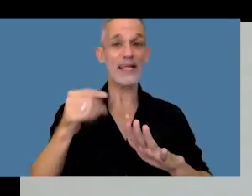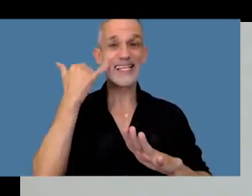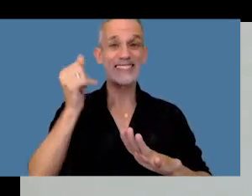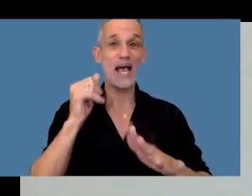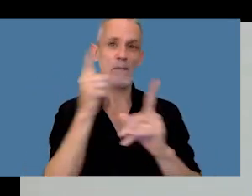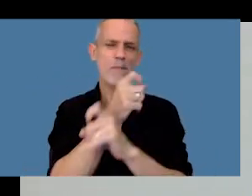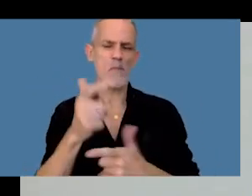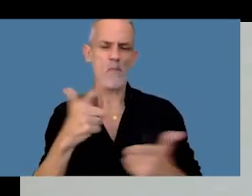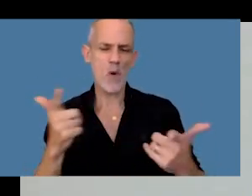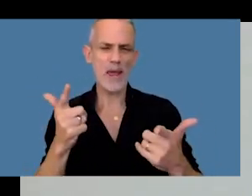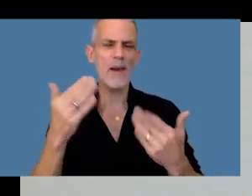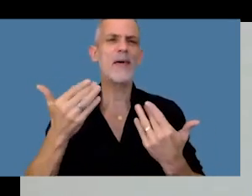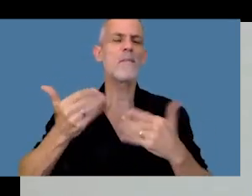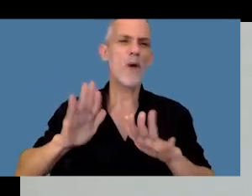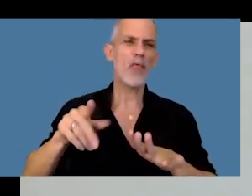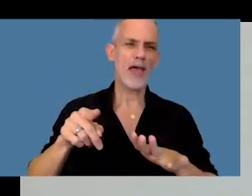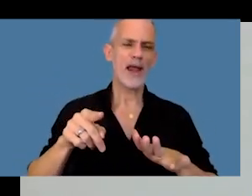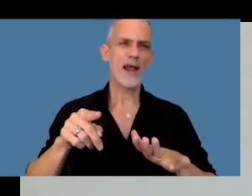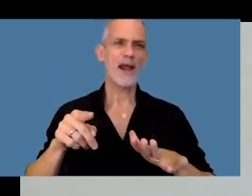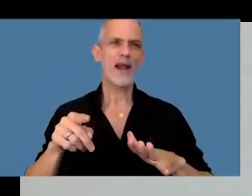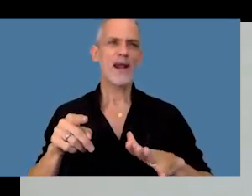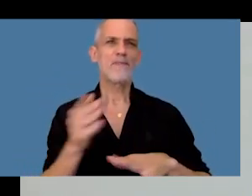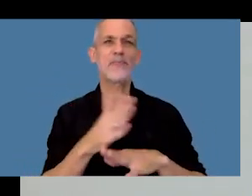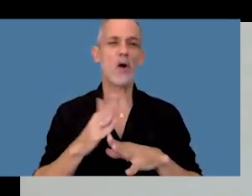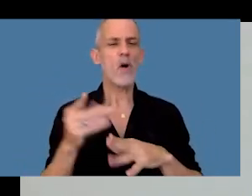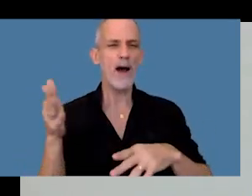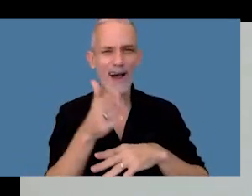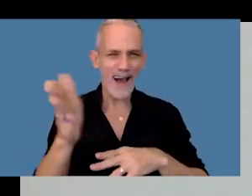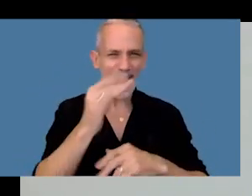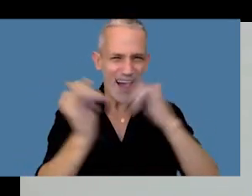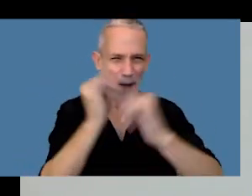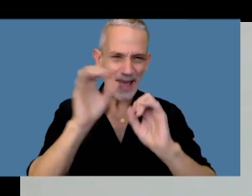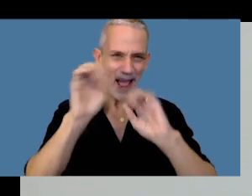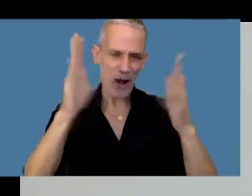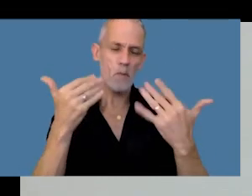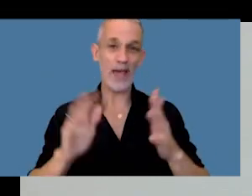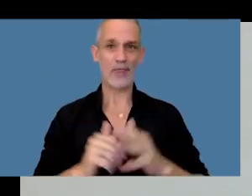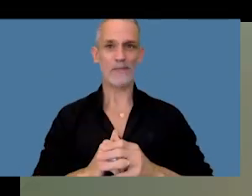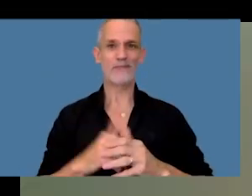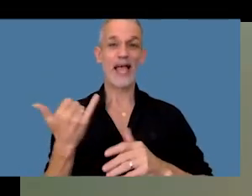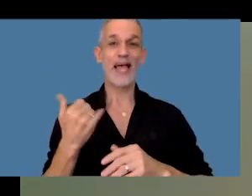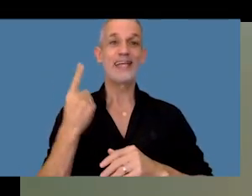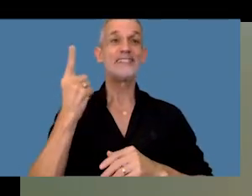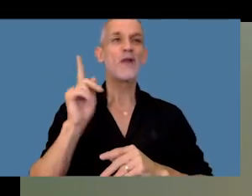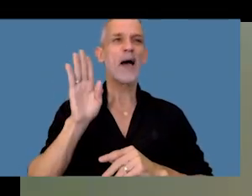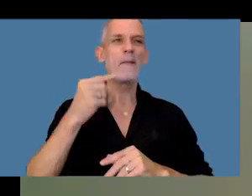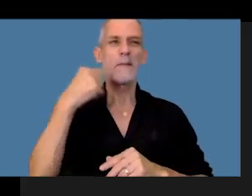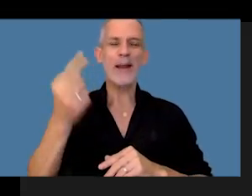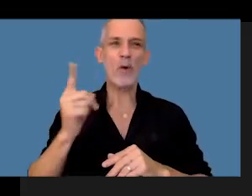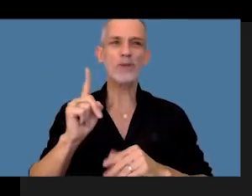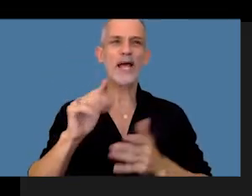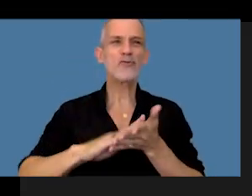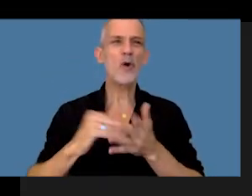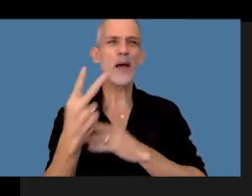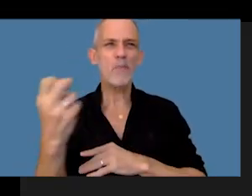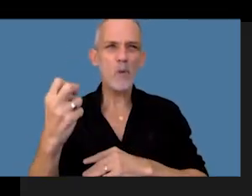en poder, ¿cómo se llama?, orientarnos. Yo tengo una consulta de la percepción, que sería